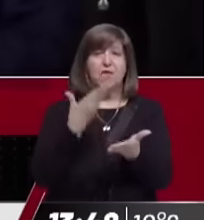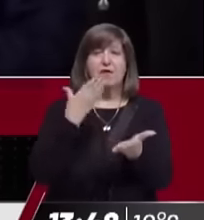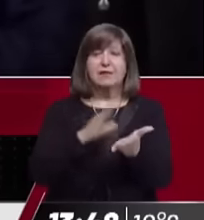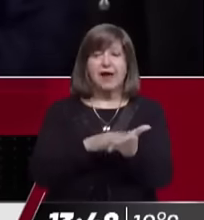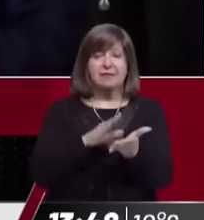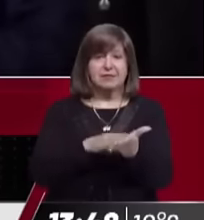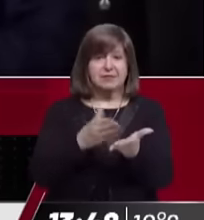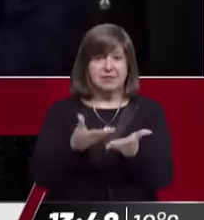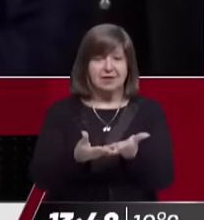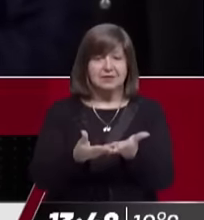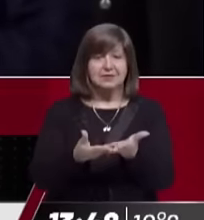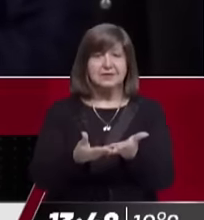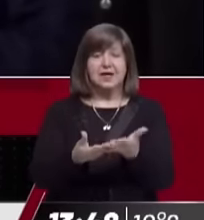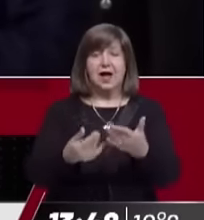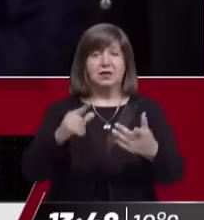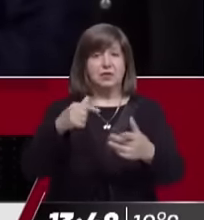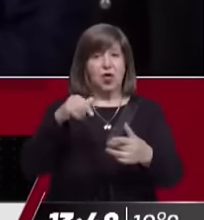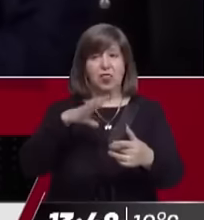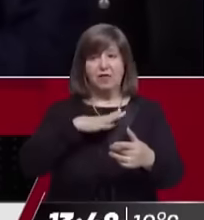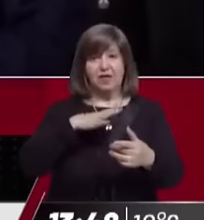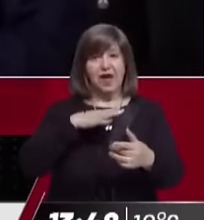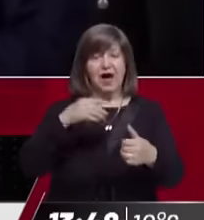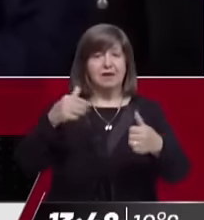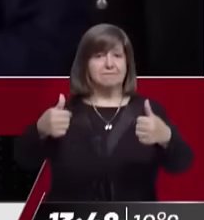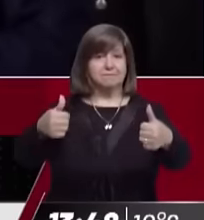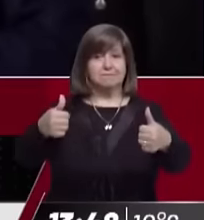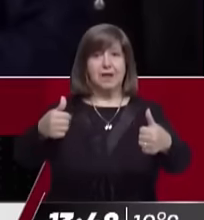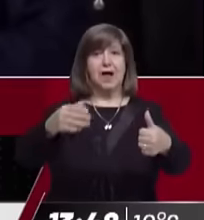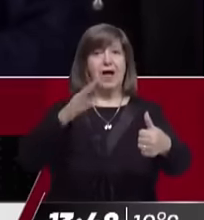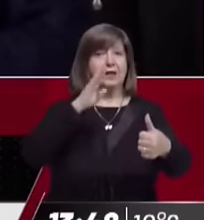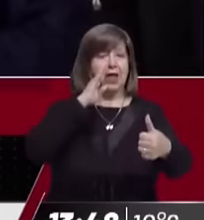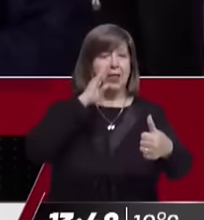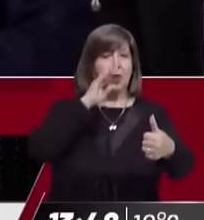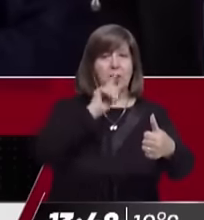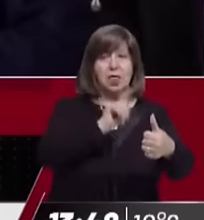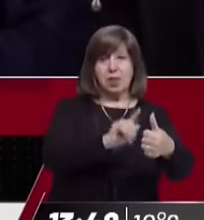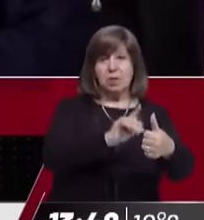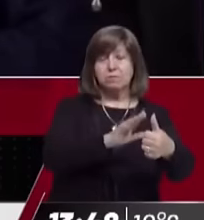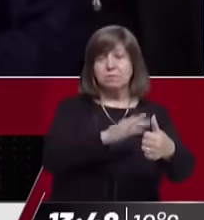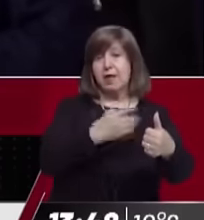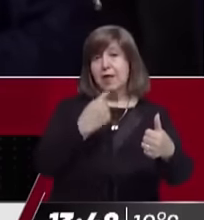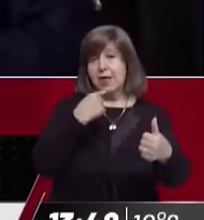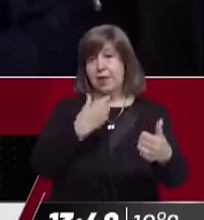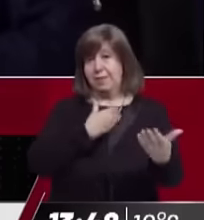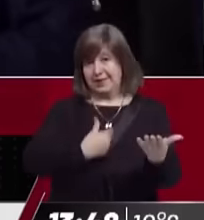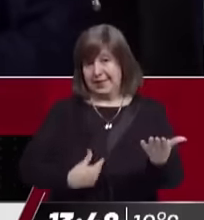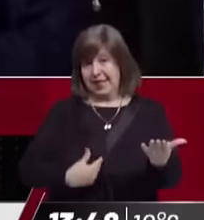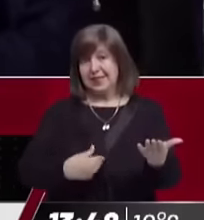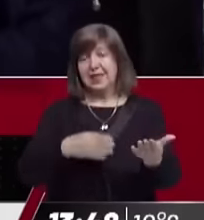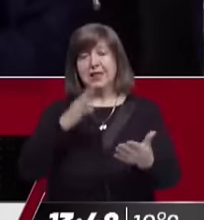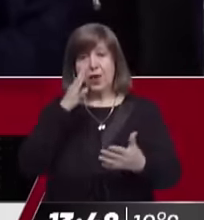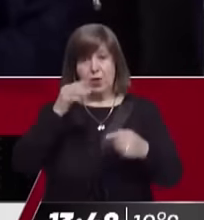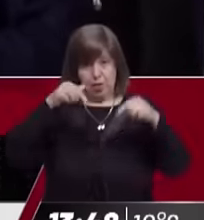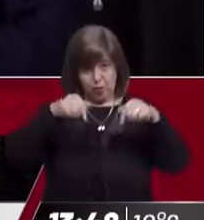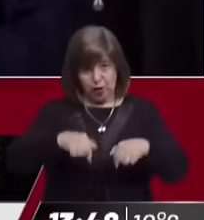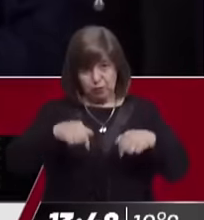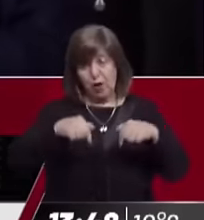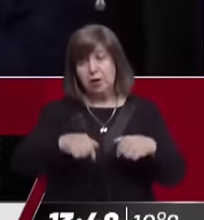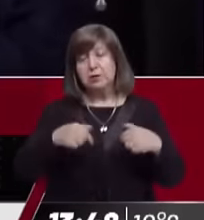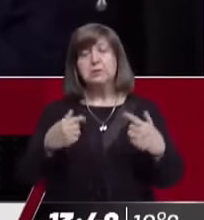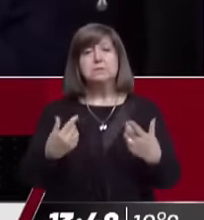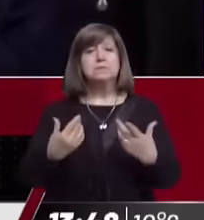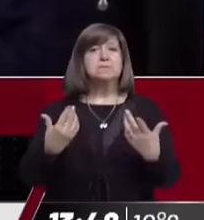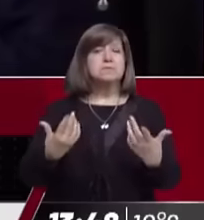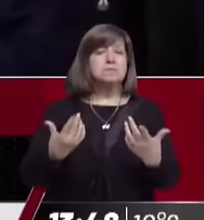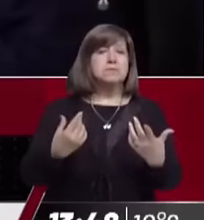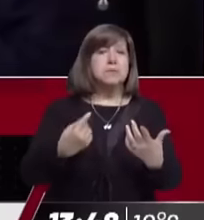están anunciadas medidas concretas por parte de Estados Unidos, por lo que aquí varios analistas políticos estiman